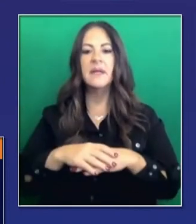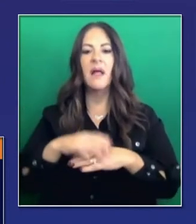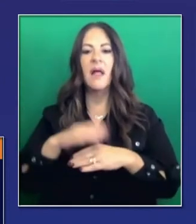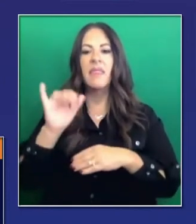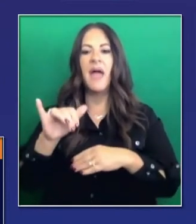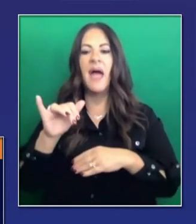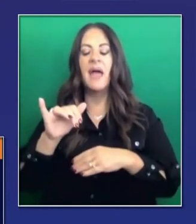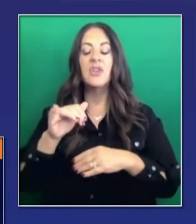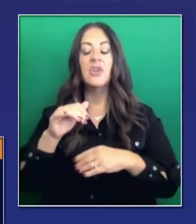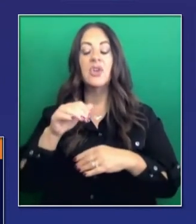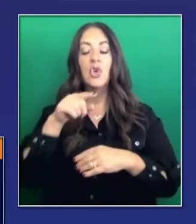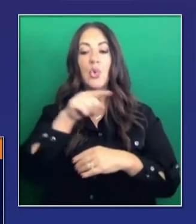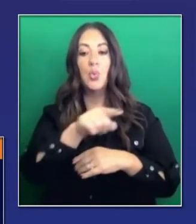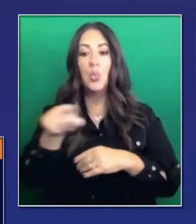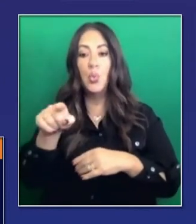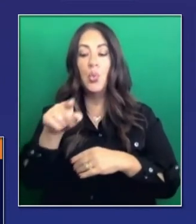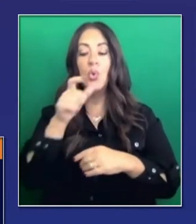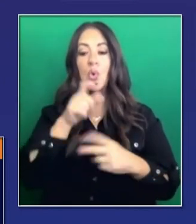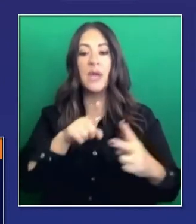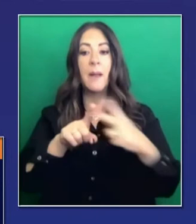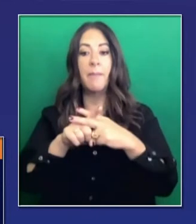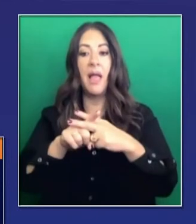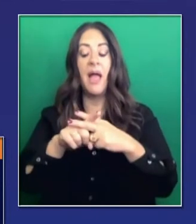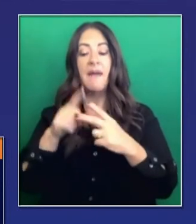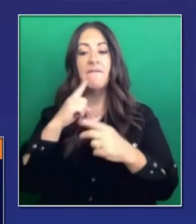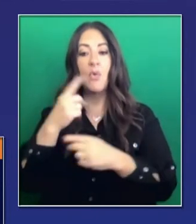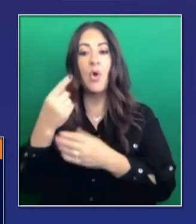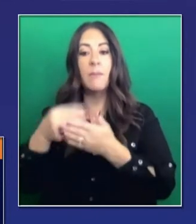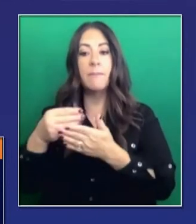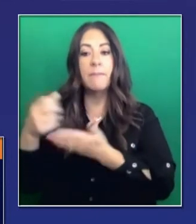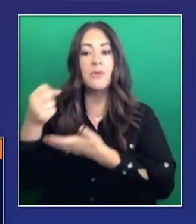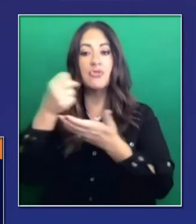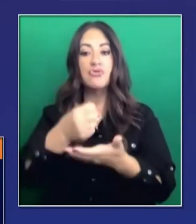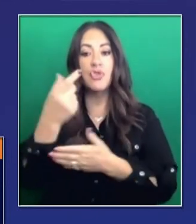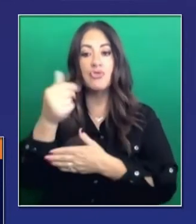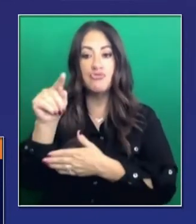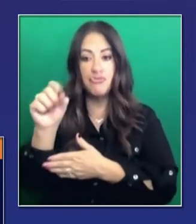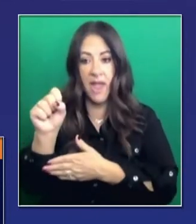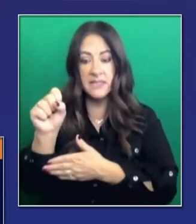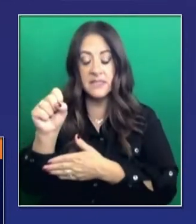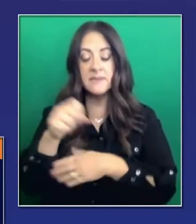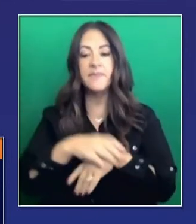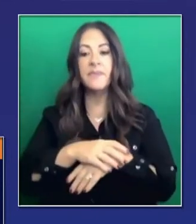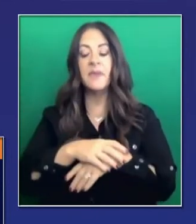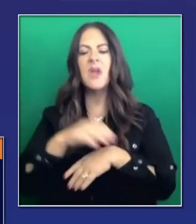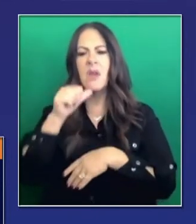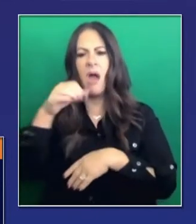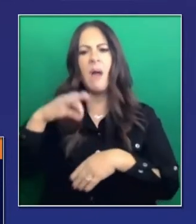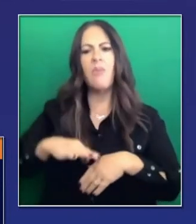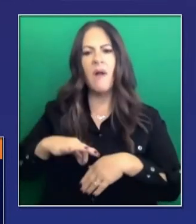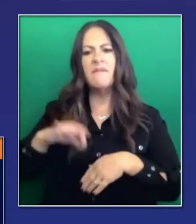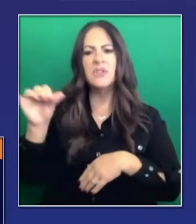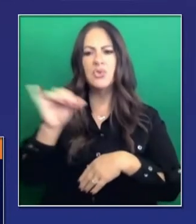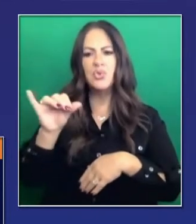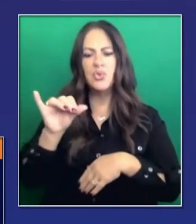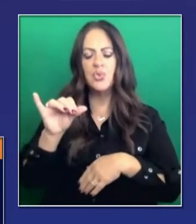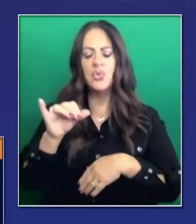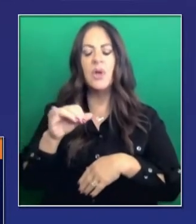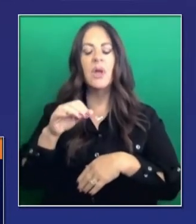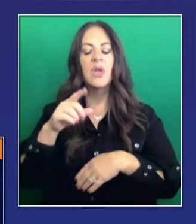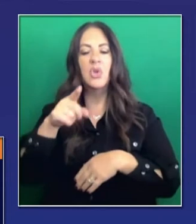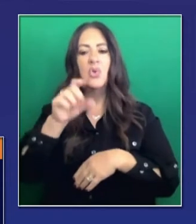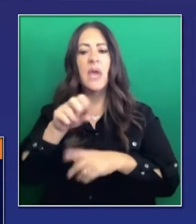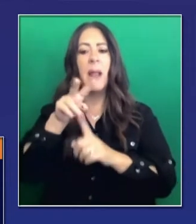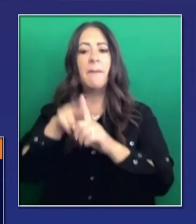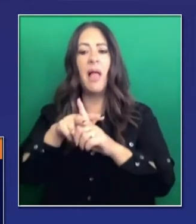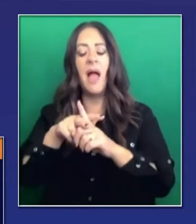de $5,000 hasta $25,000 individualmente para instituciones sin afán de lucro, no solo pequeños negocios. Si pueden